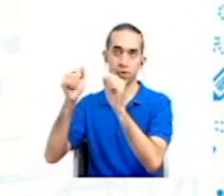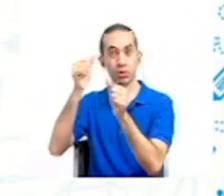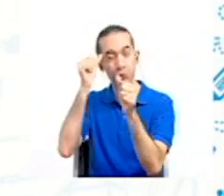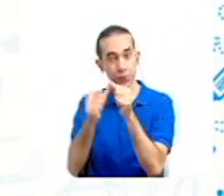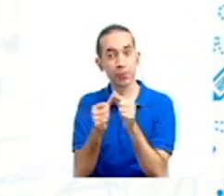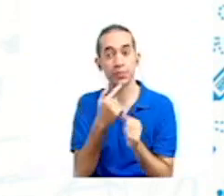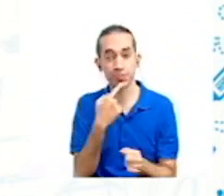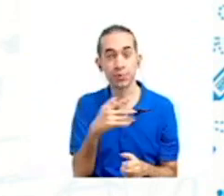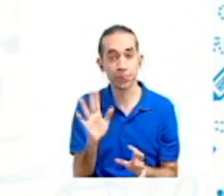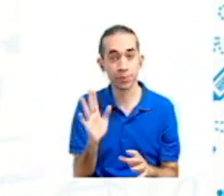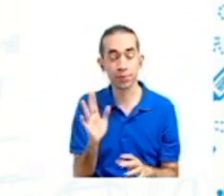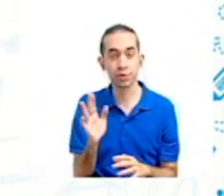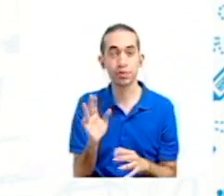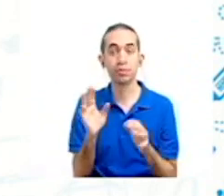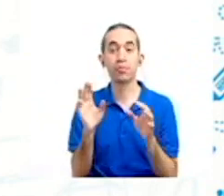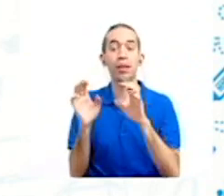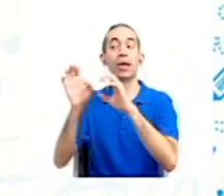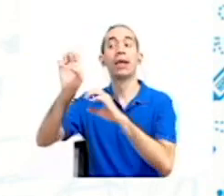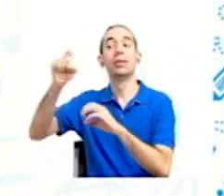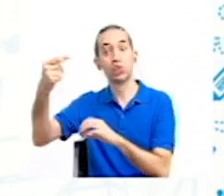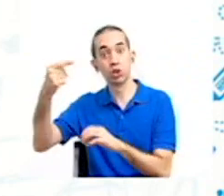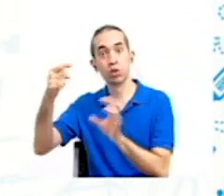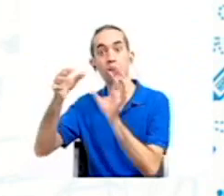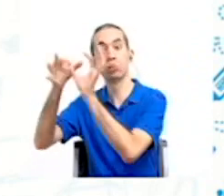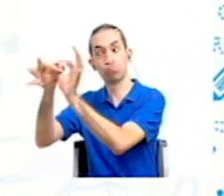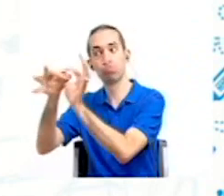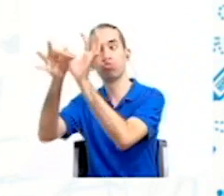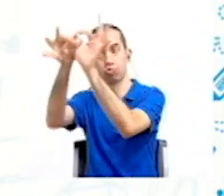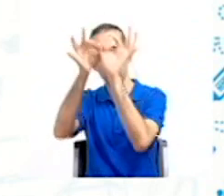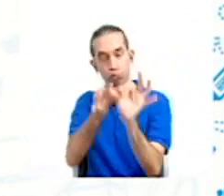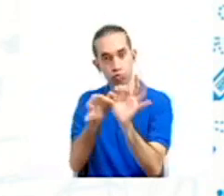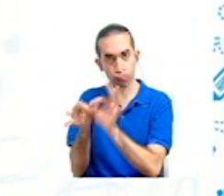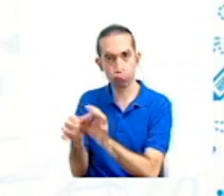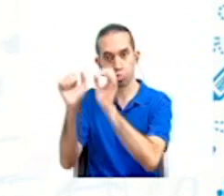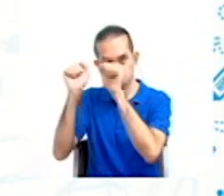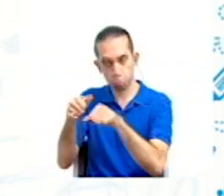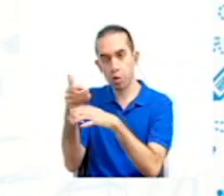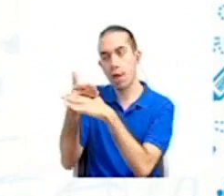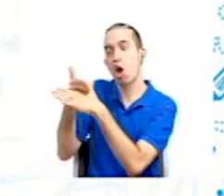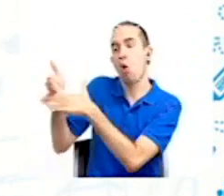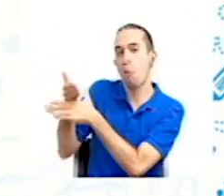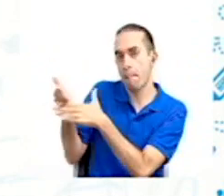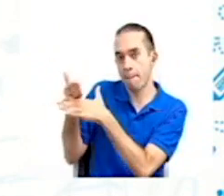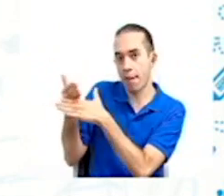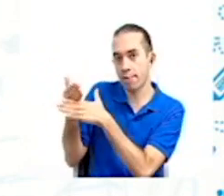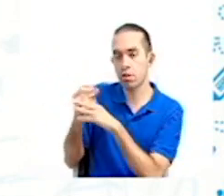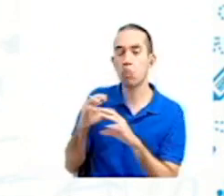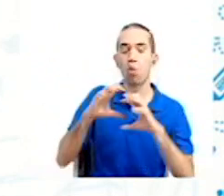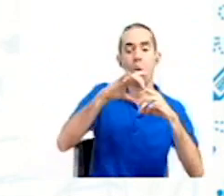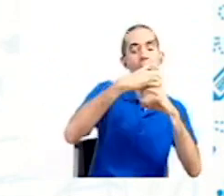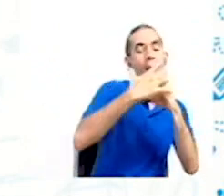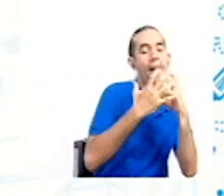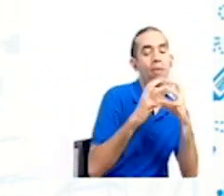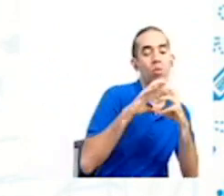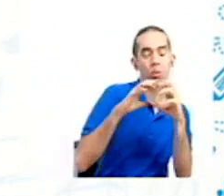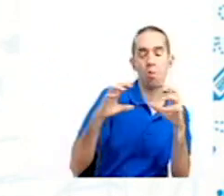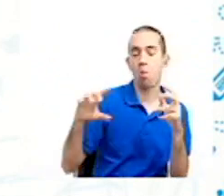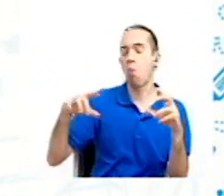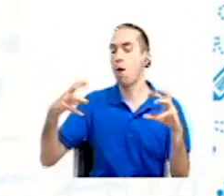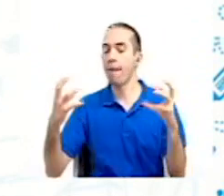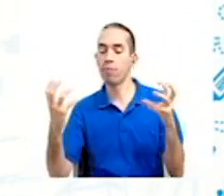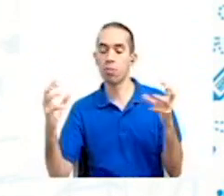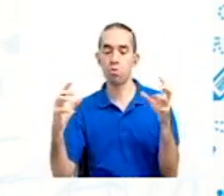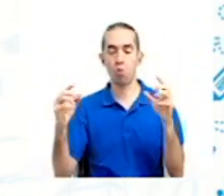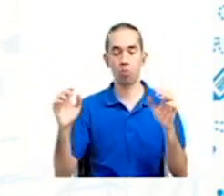decir. Cada electrón de valencia es un electrón que se puede compartir con otro átomo a la hora de formar una